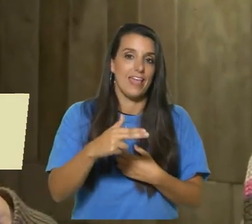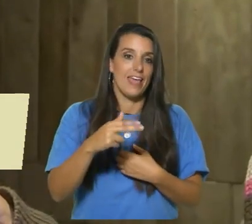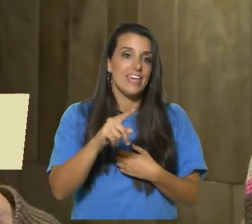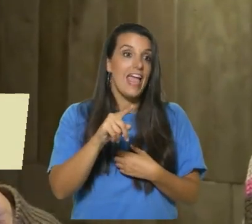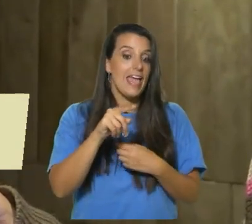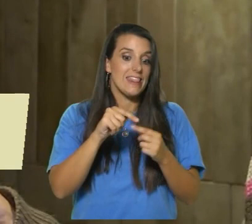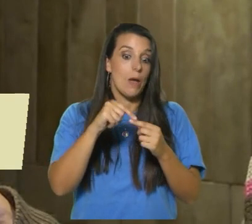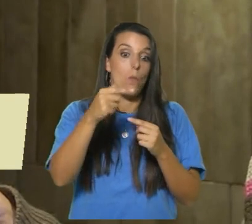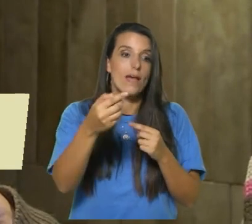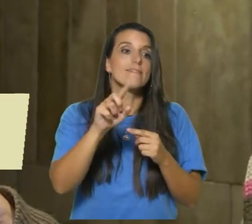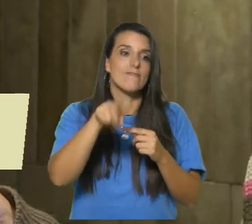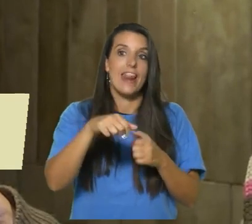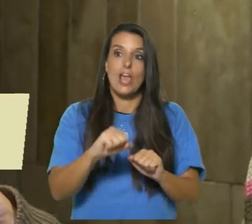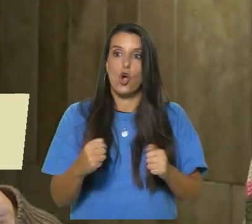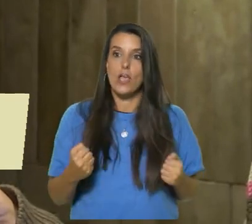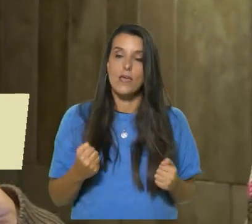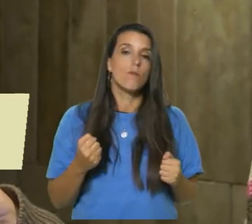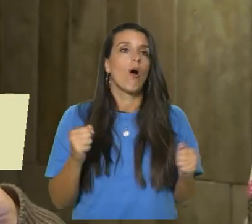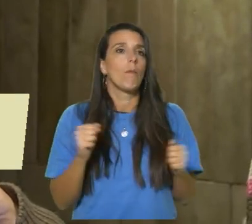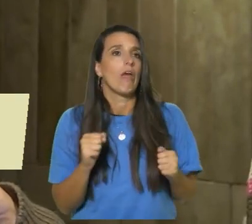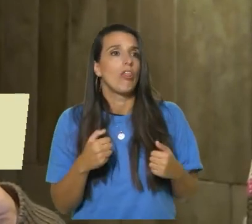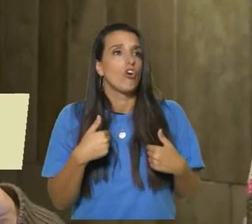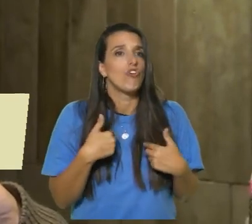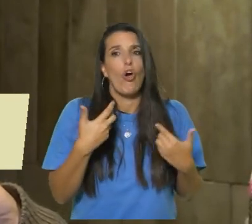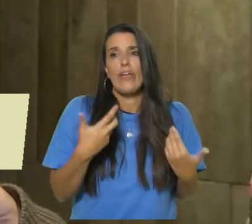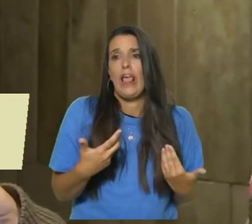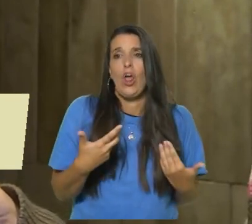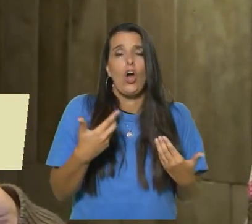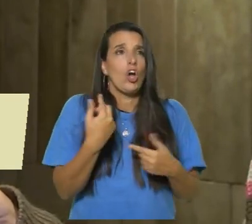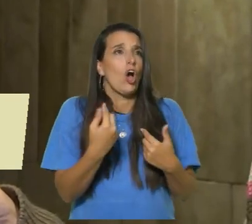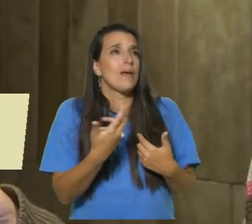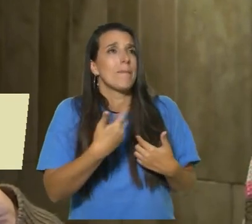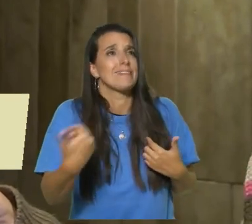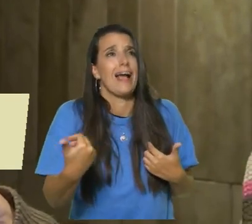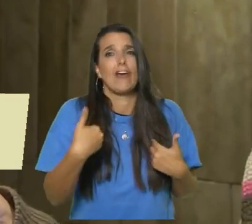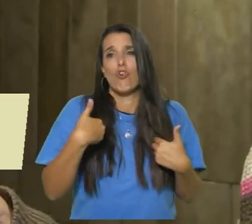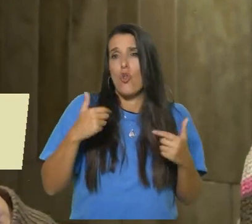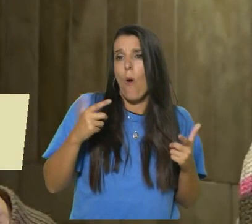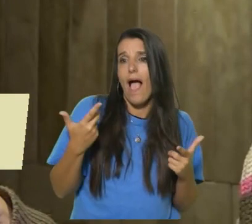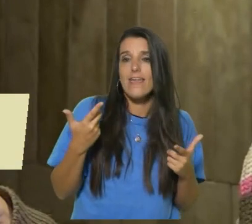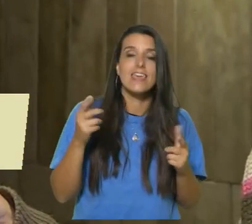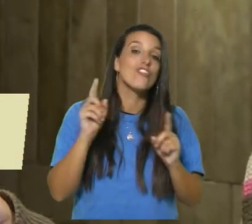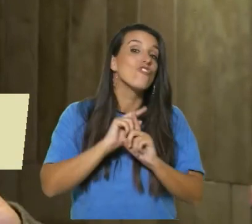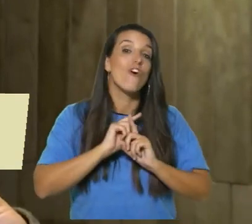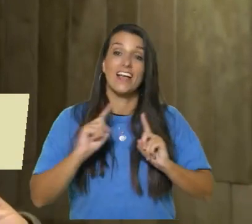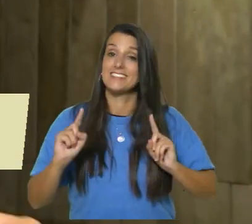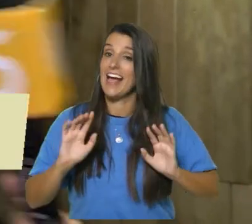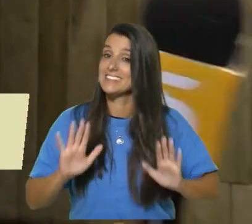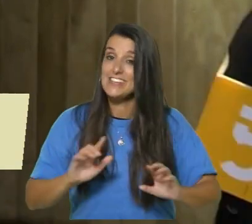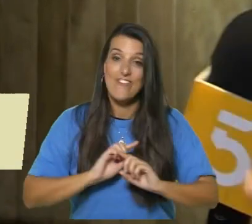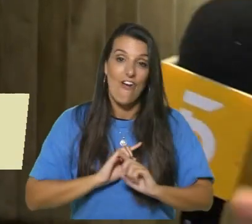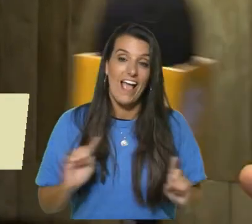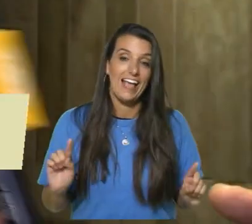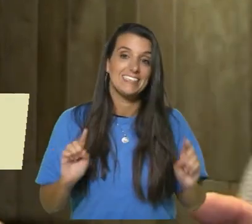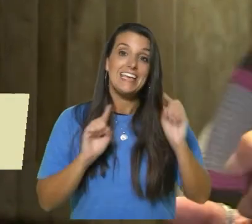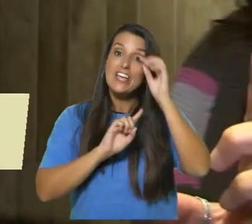egoísmo que tiene que ver con las inseguridades con tratar de sacarte a vos aquello que yo no tengo y no es ahí no es así bien y